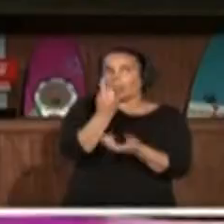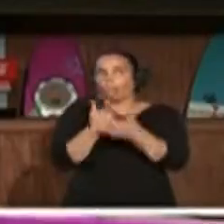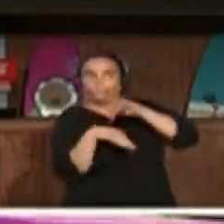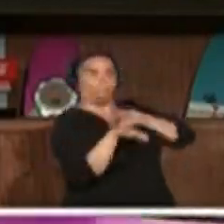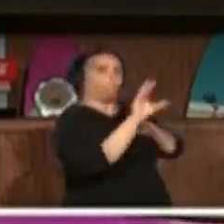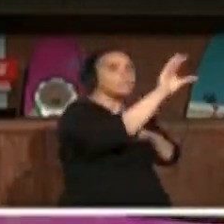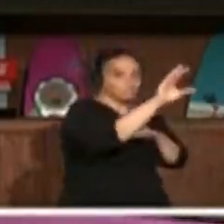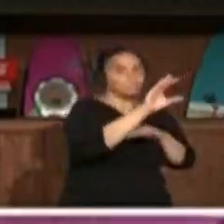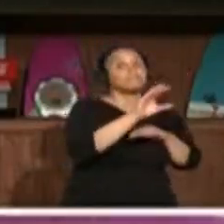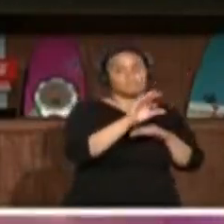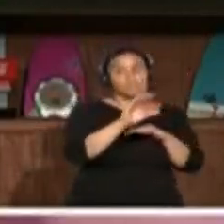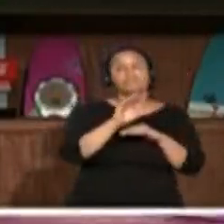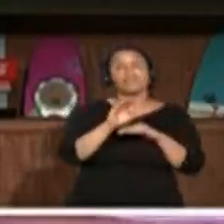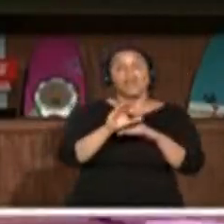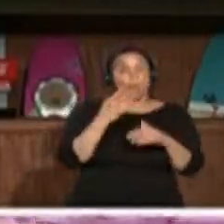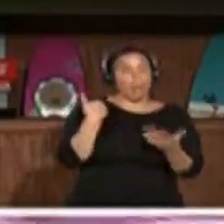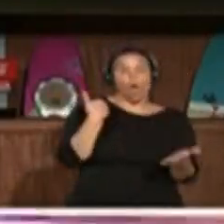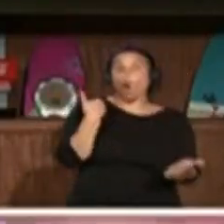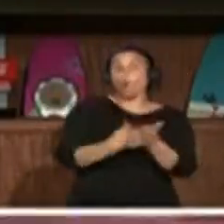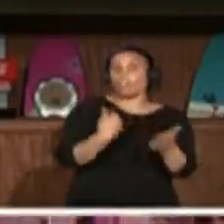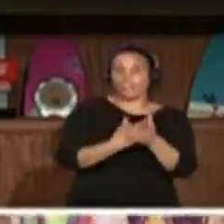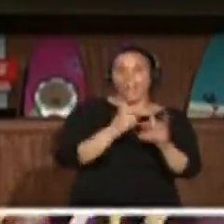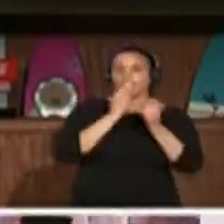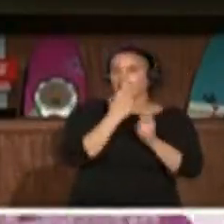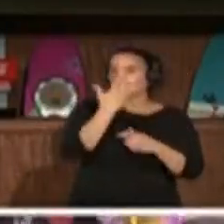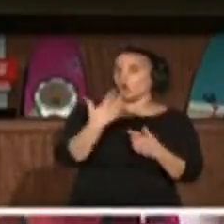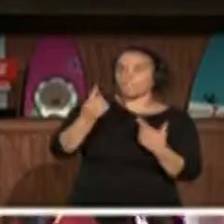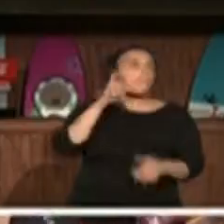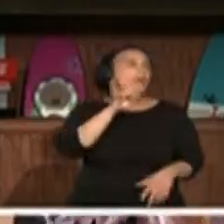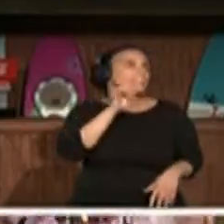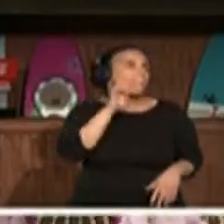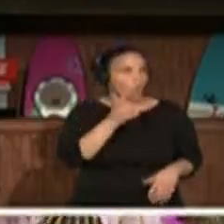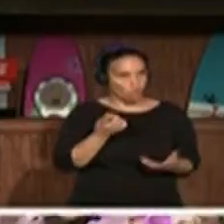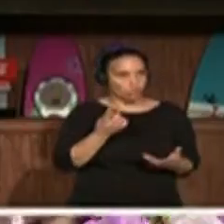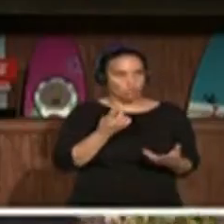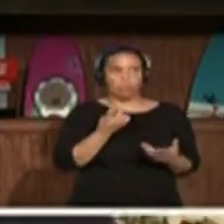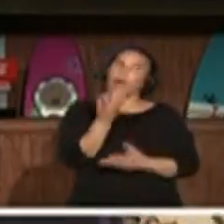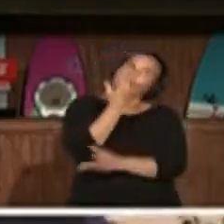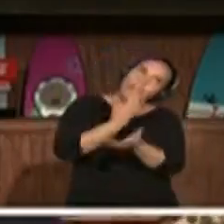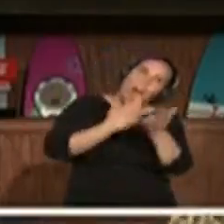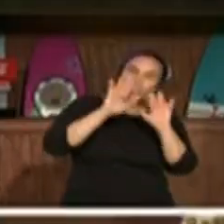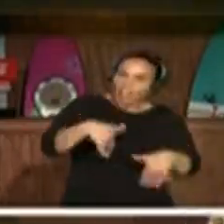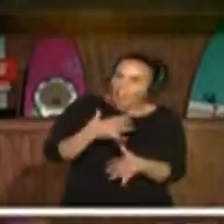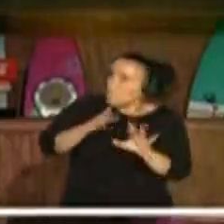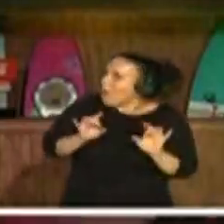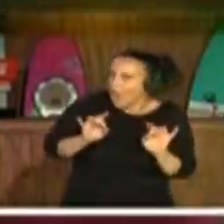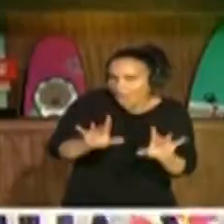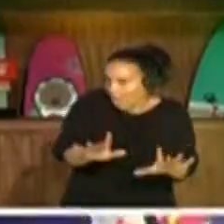sin conservar la defensa, pa' justificar mentiroso, puesto tal Panamá.